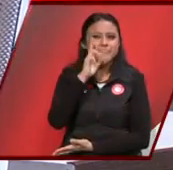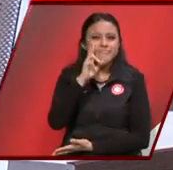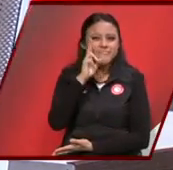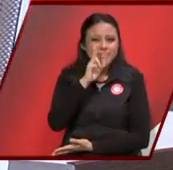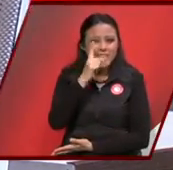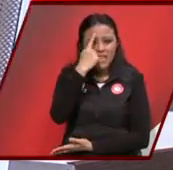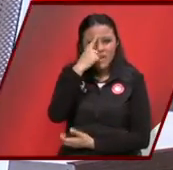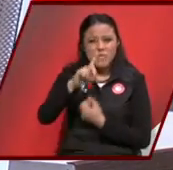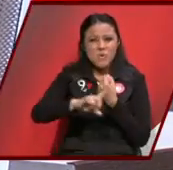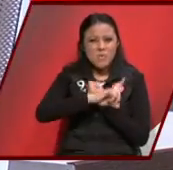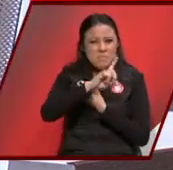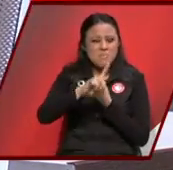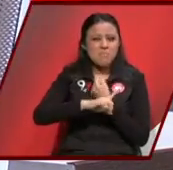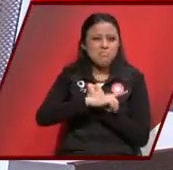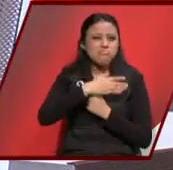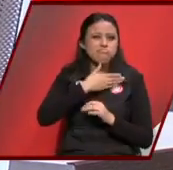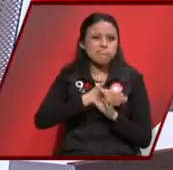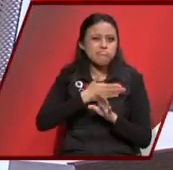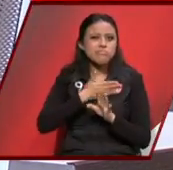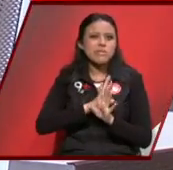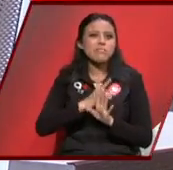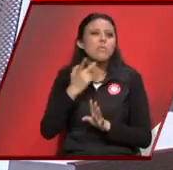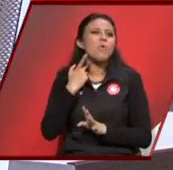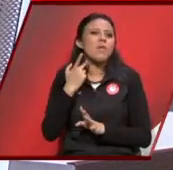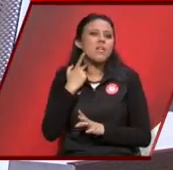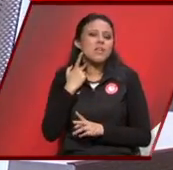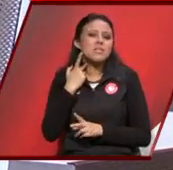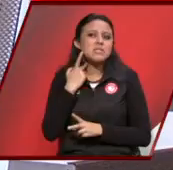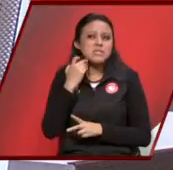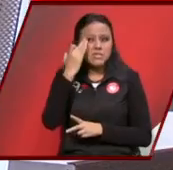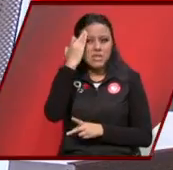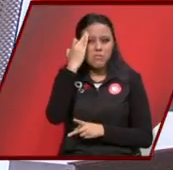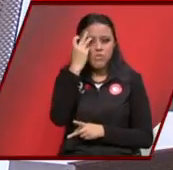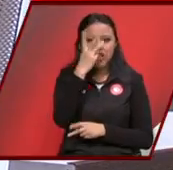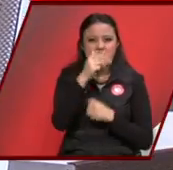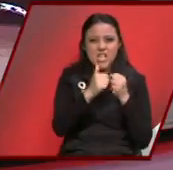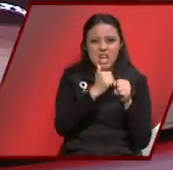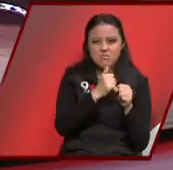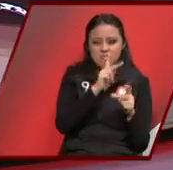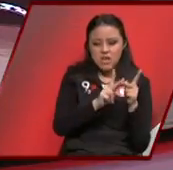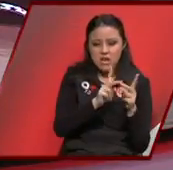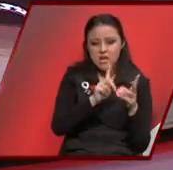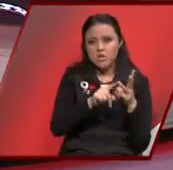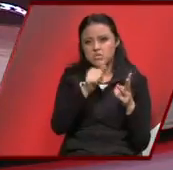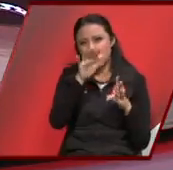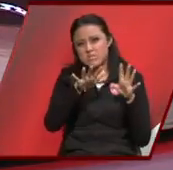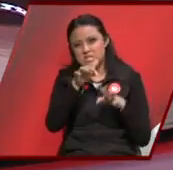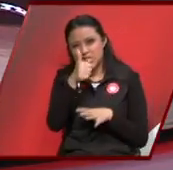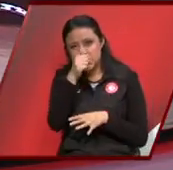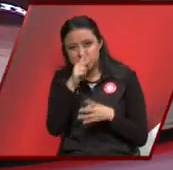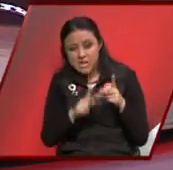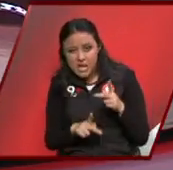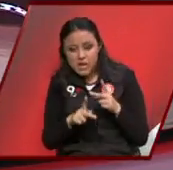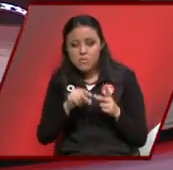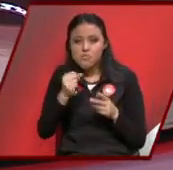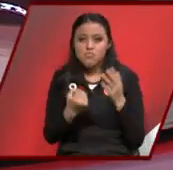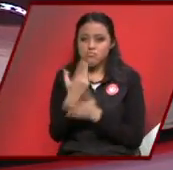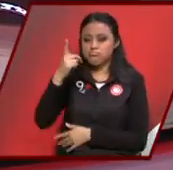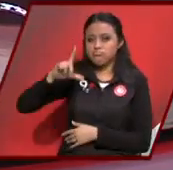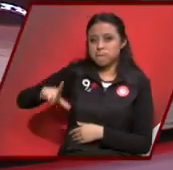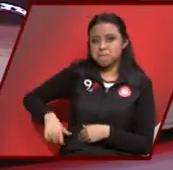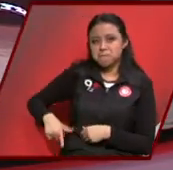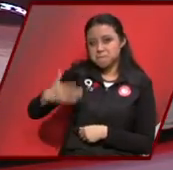que le pega al país y a la ciudad es estar haciendo políticas cortoplacistas. 3 años, en el mejor de los casos 6, viene un nuevo